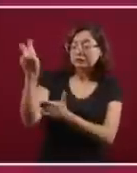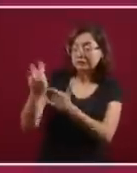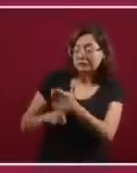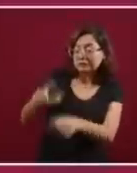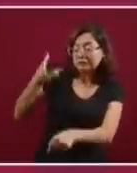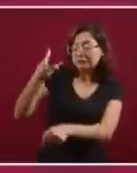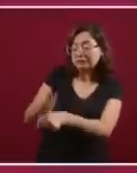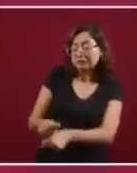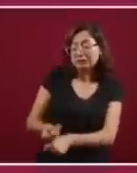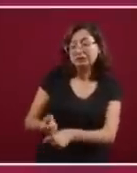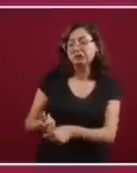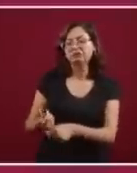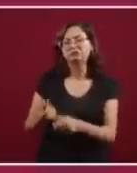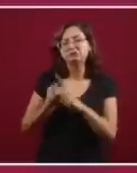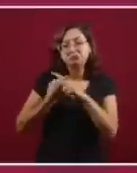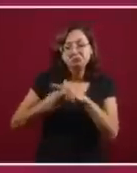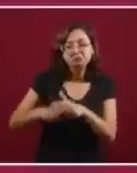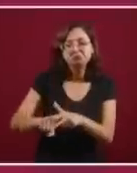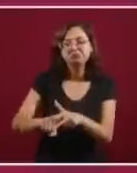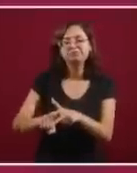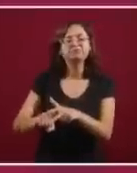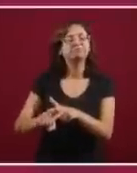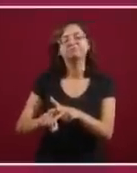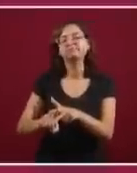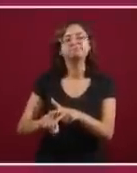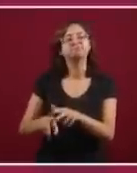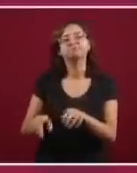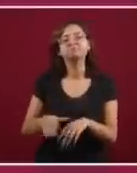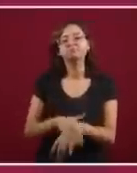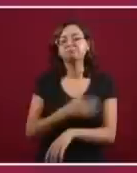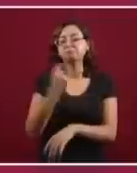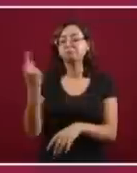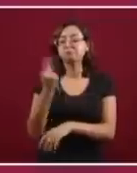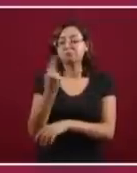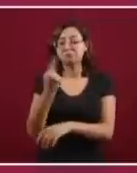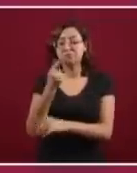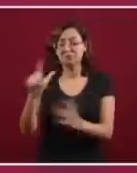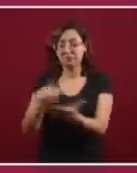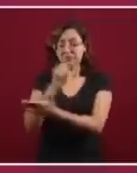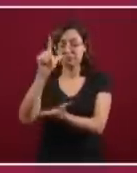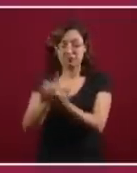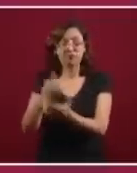porque si el problema fuese en las leyes